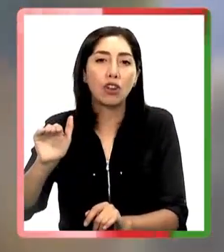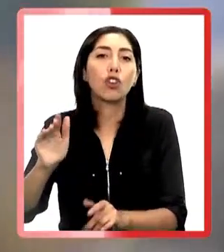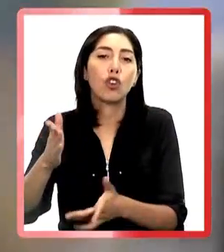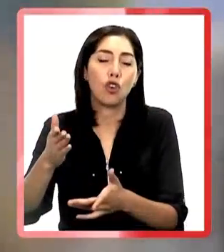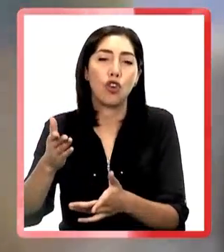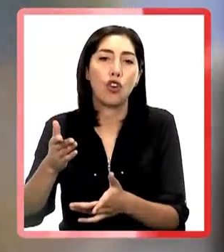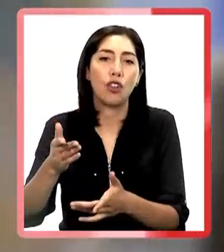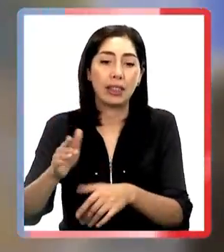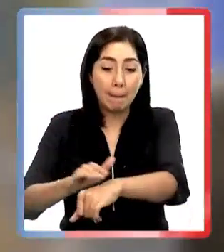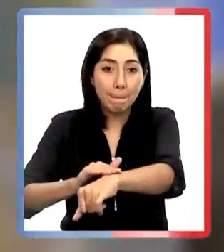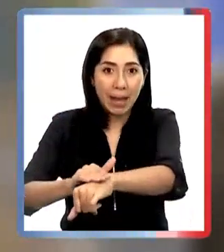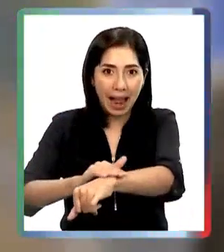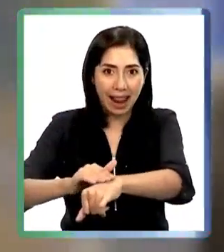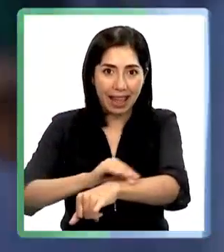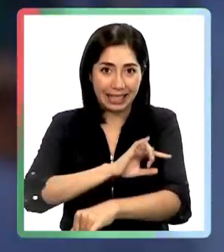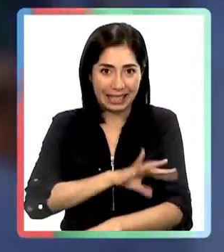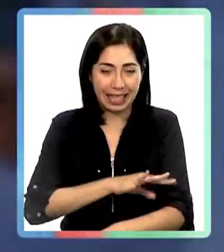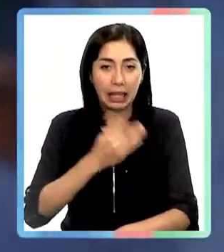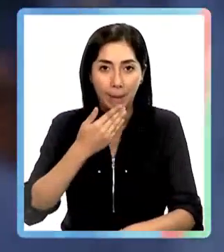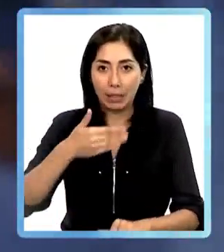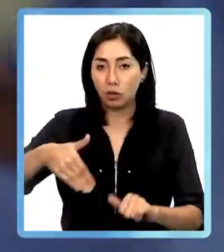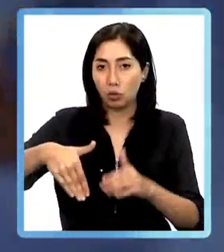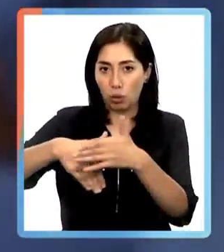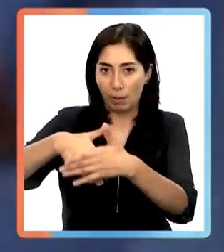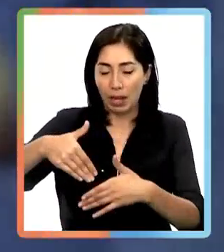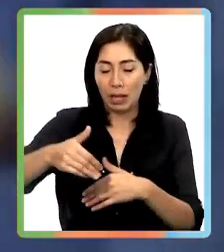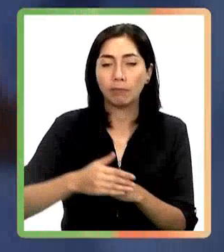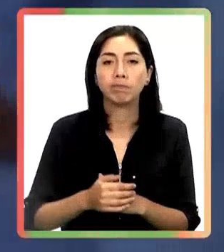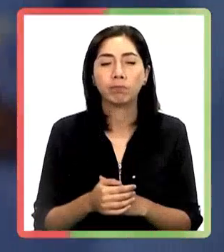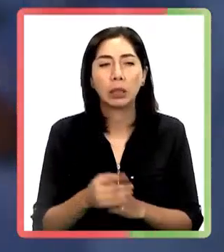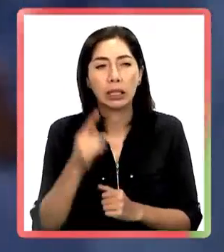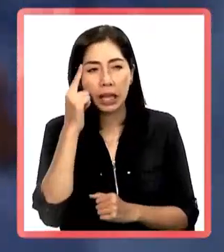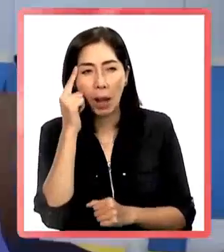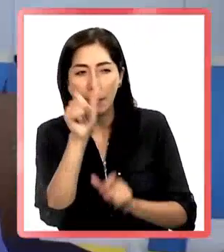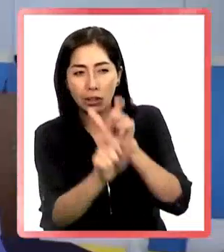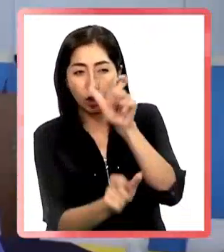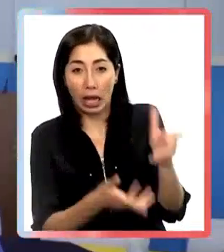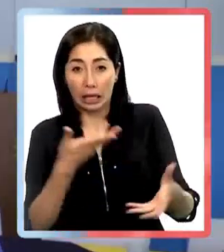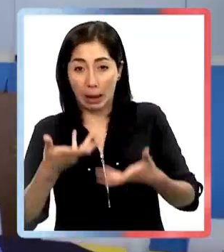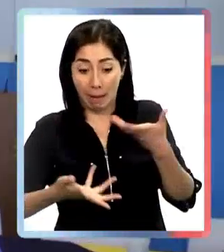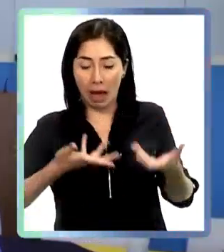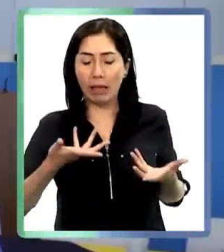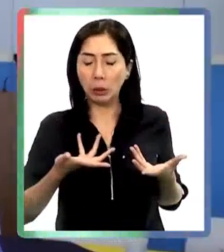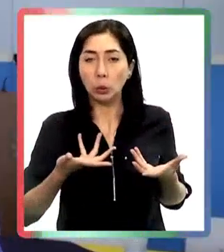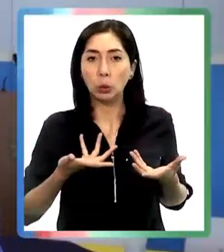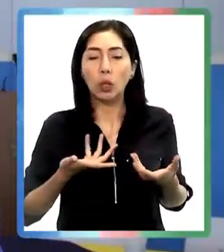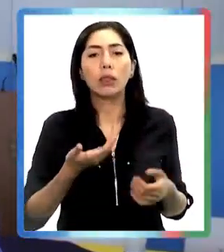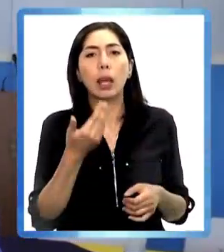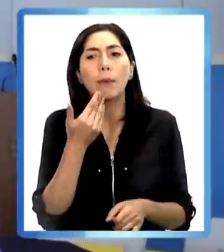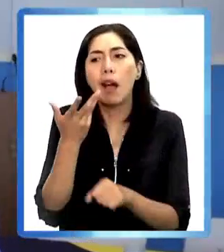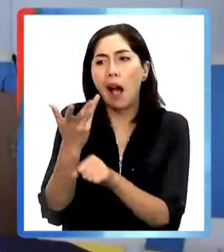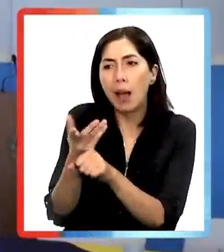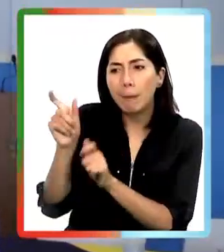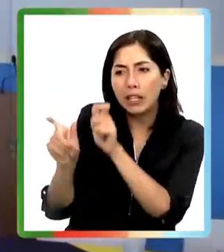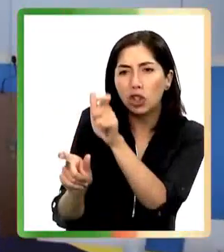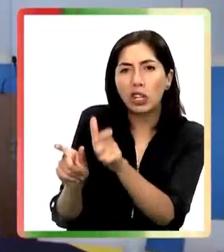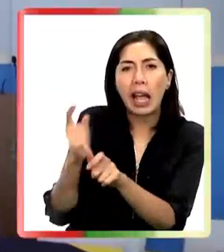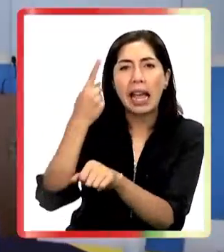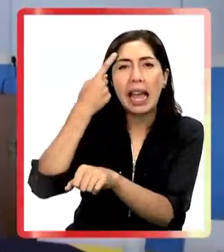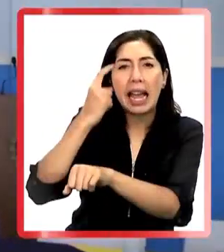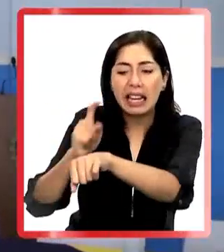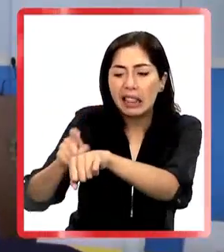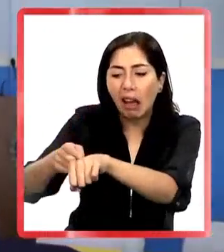y de Sudamérica. La verdad es que en un principio fue pensando en los quemados, pero después nos dimos cuenta que muchos pacientes con